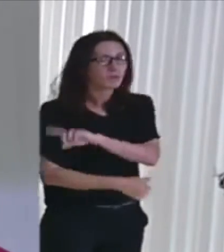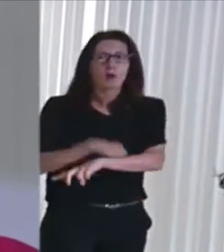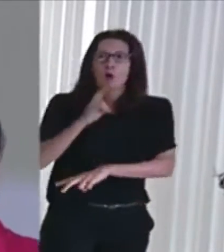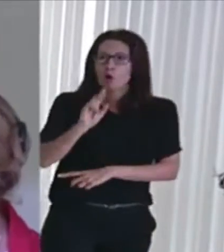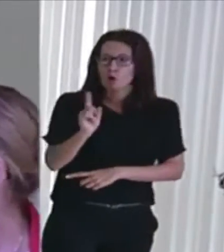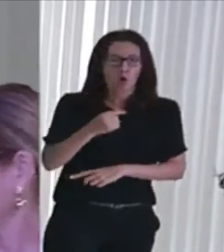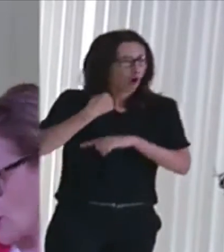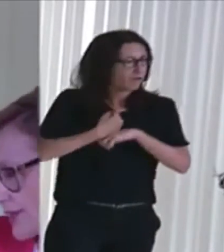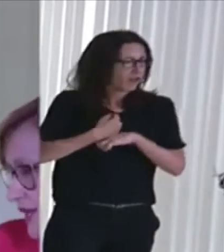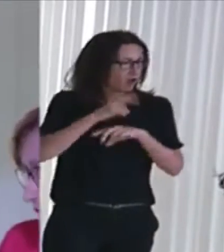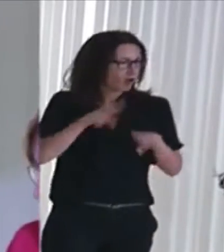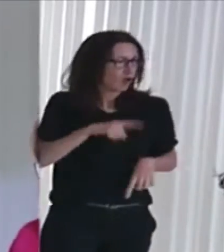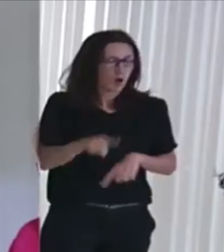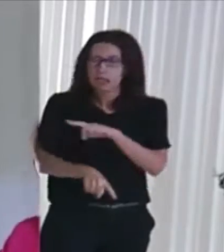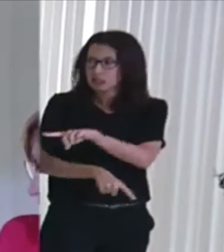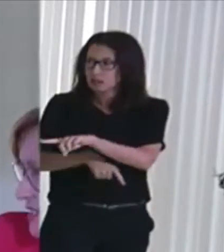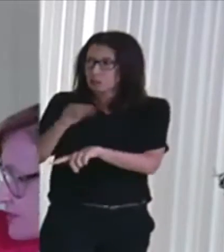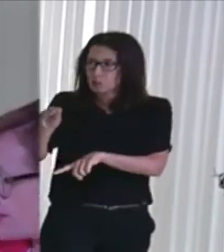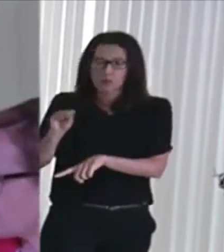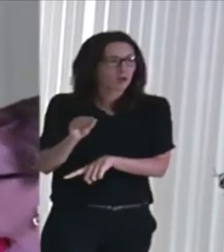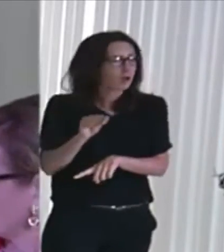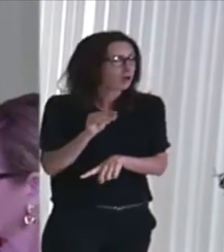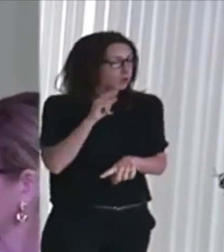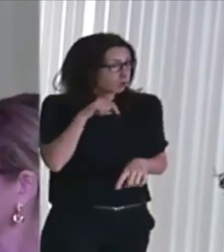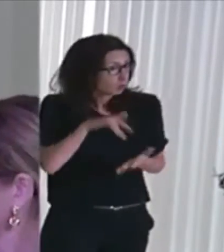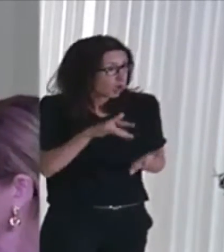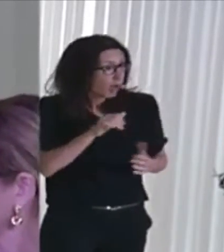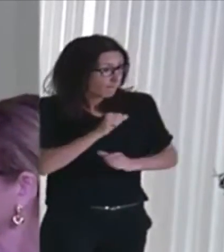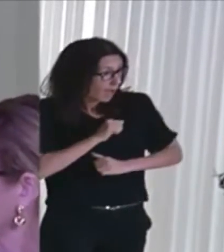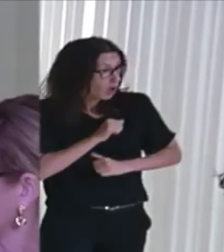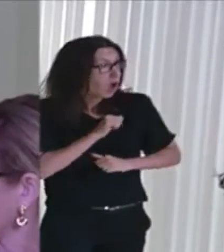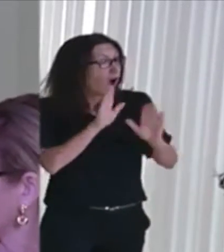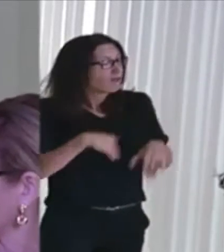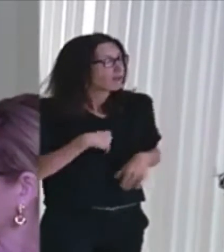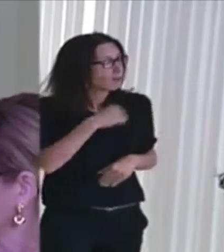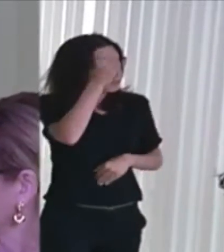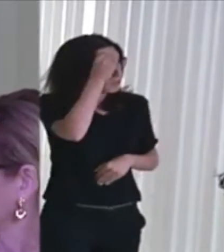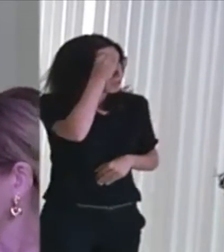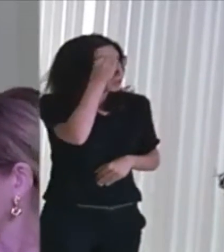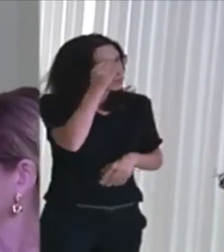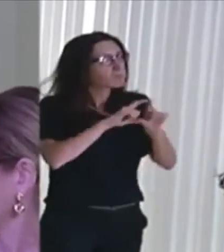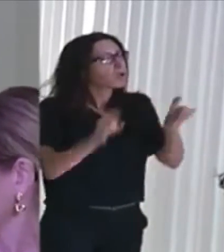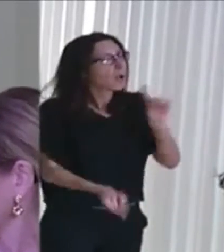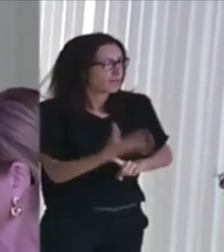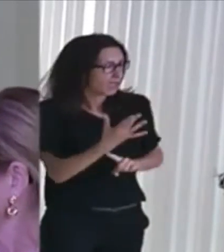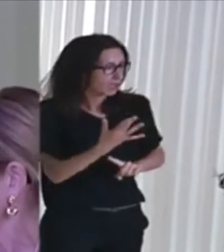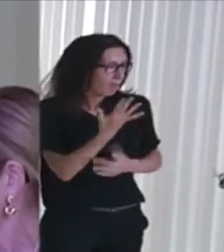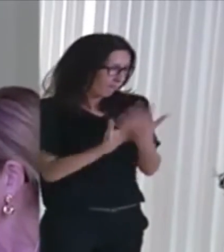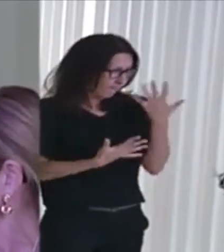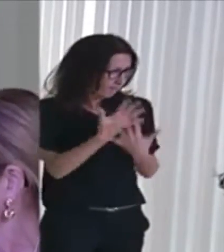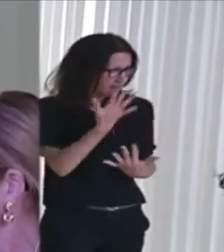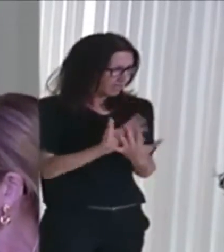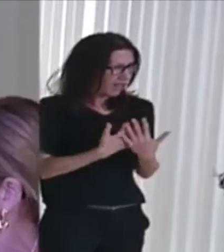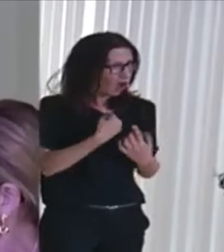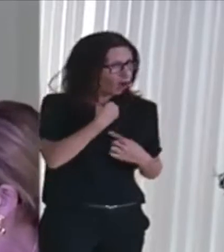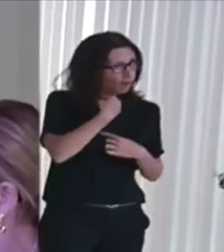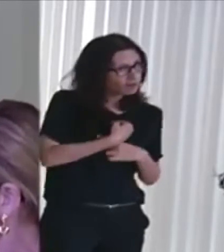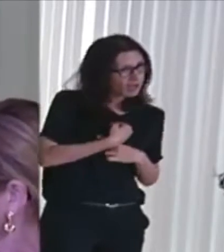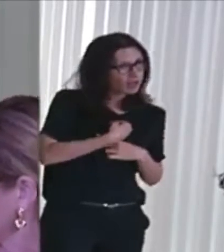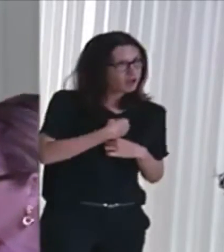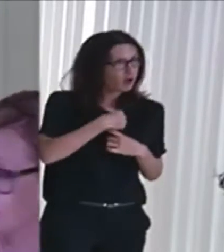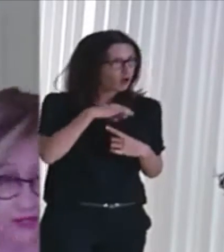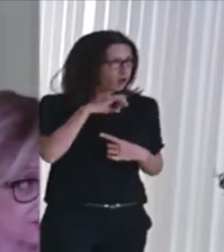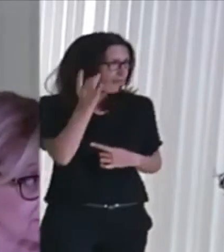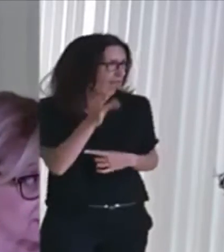No fue por obligación. Te quedaste en paro, no, obligación no, pero te quedaste en paro y entonces decides emprender. Sí. Es una mezcla, sí. Vamos a llamarlo una mezcla. Es